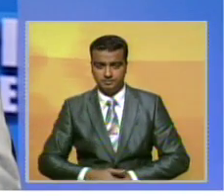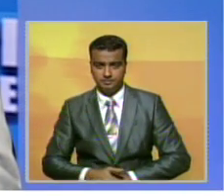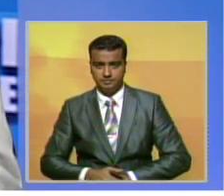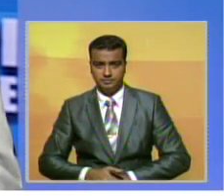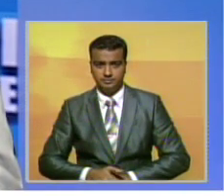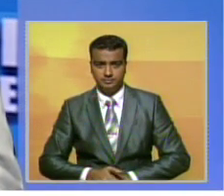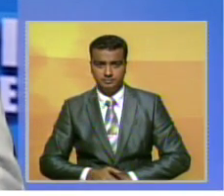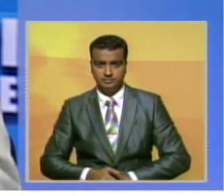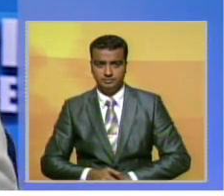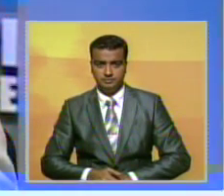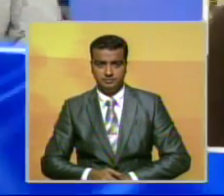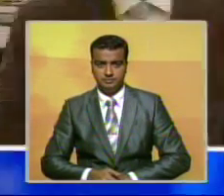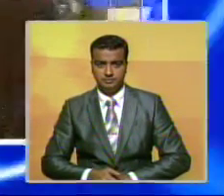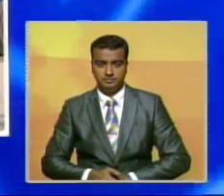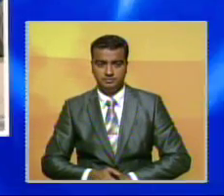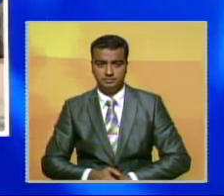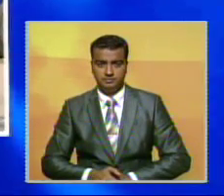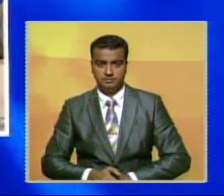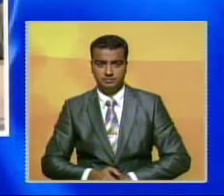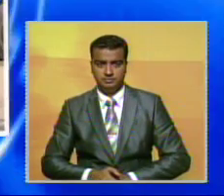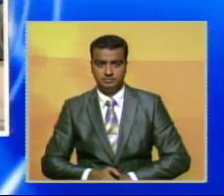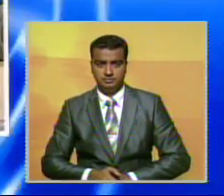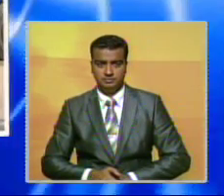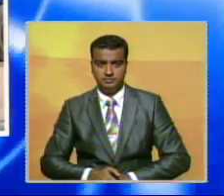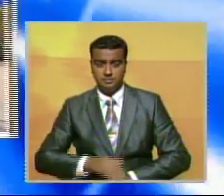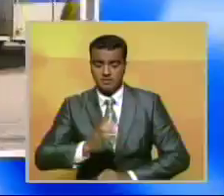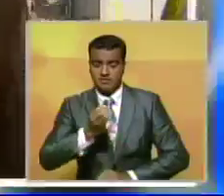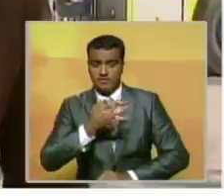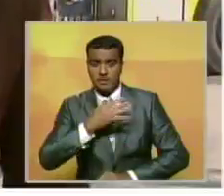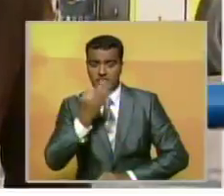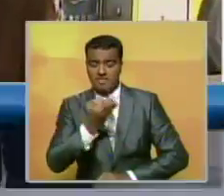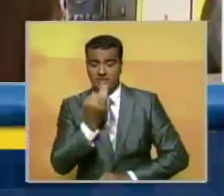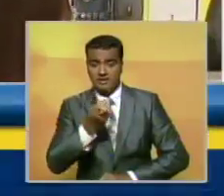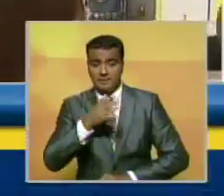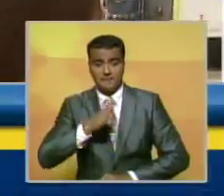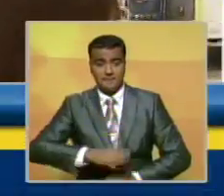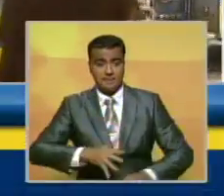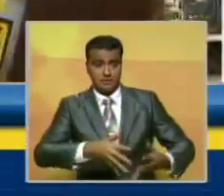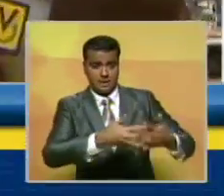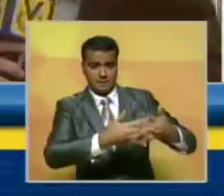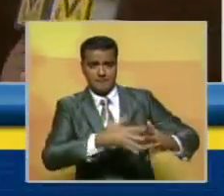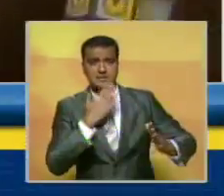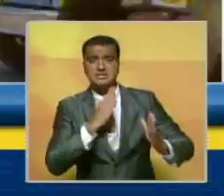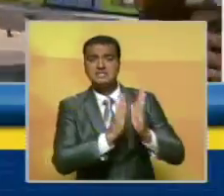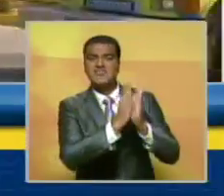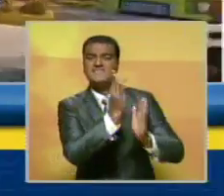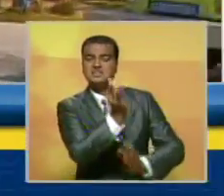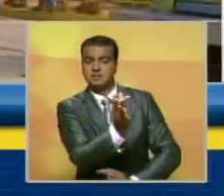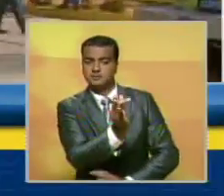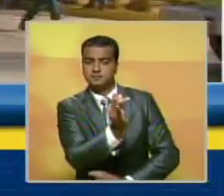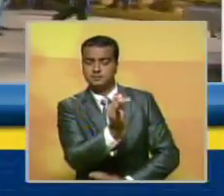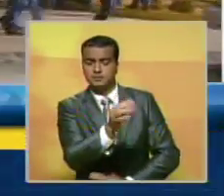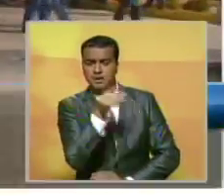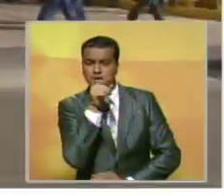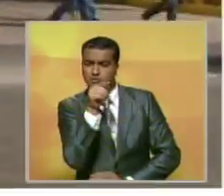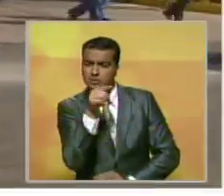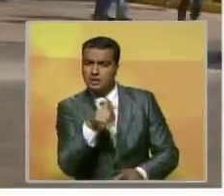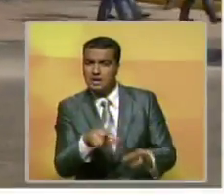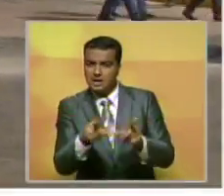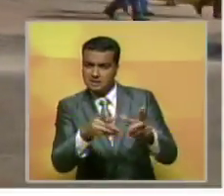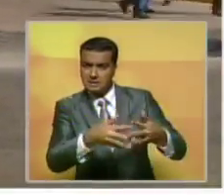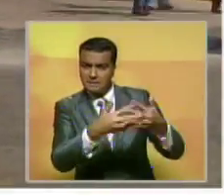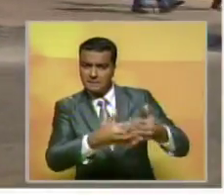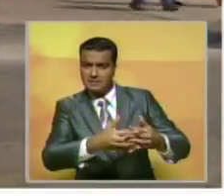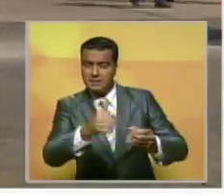detalles. Muy buenas tardes, Gustavo. Gracias, buenas tardes. Estamos en la zona industrial en el municipio de San Francisco, donde en la